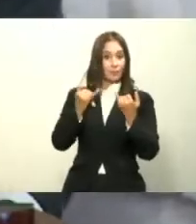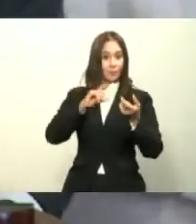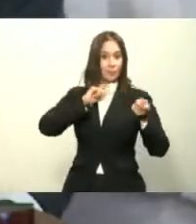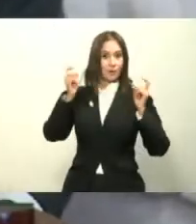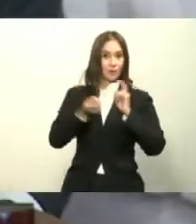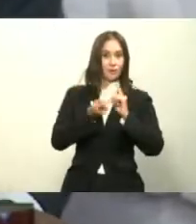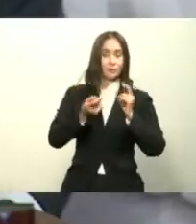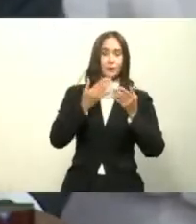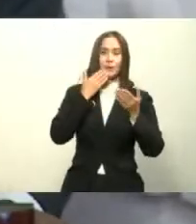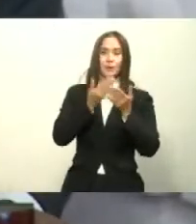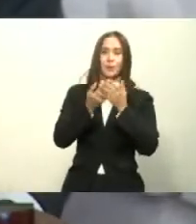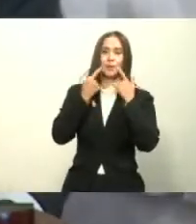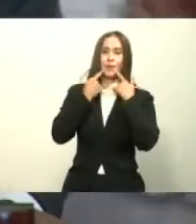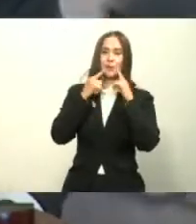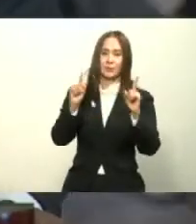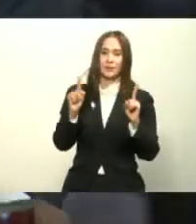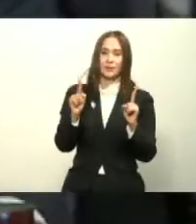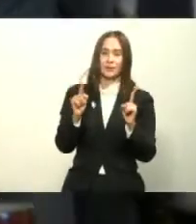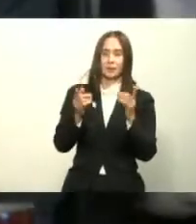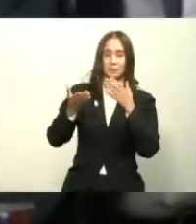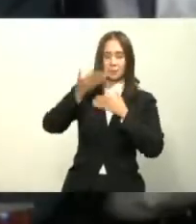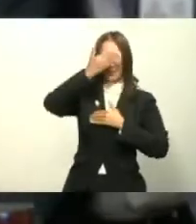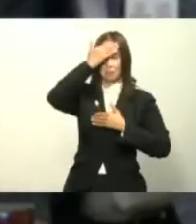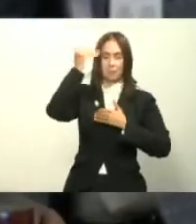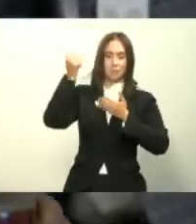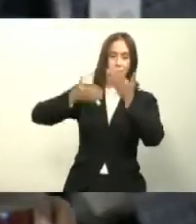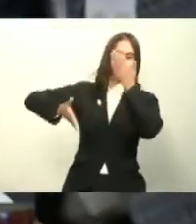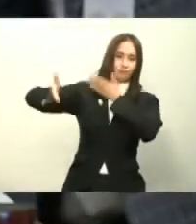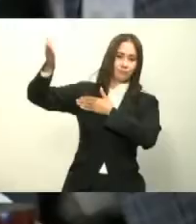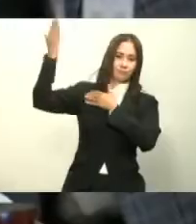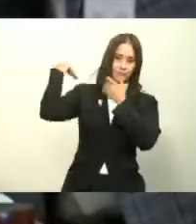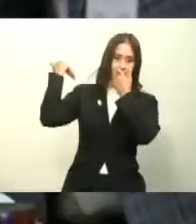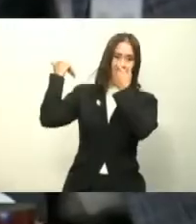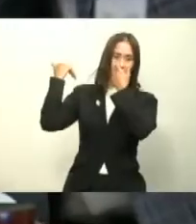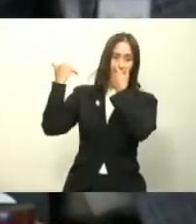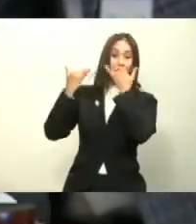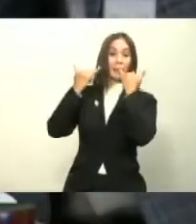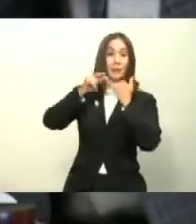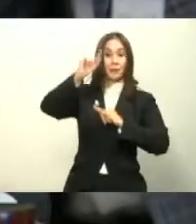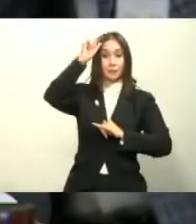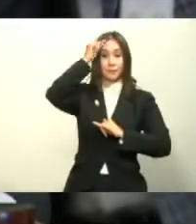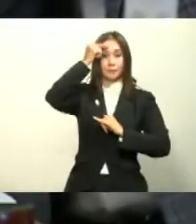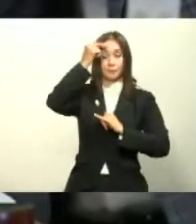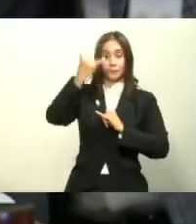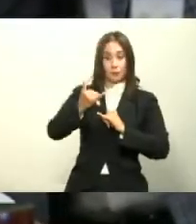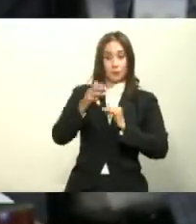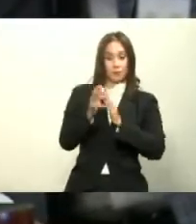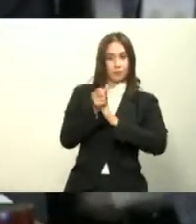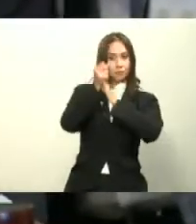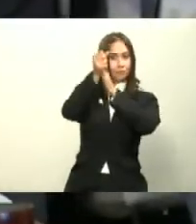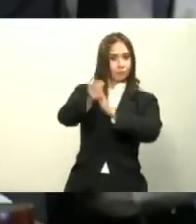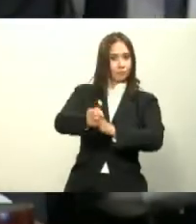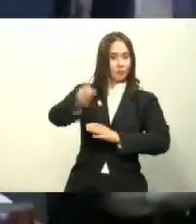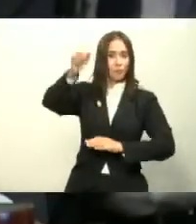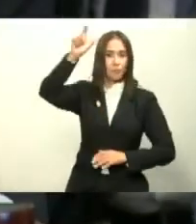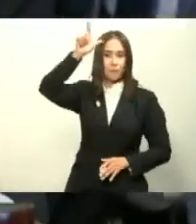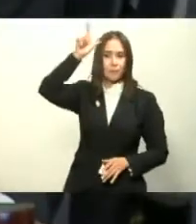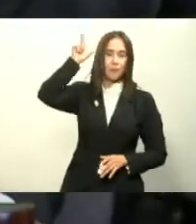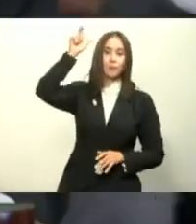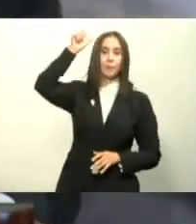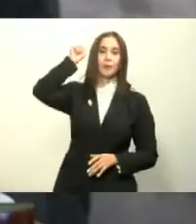al Ministerio de Interior y Policía la suma de 28.800 y al Ministerio Administrativo de la Presidencia